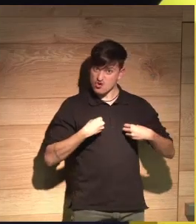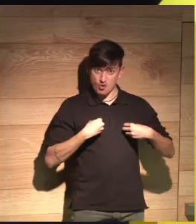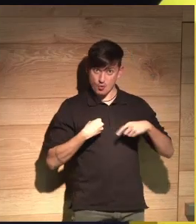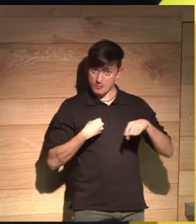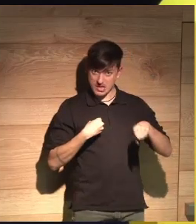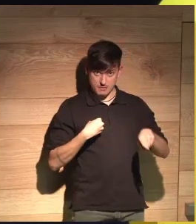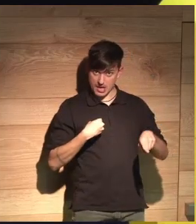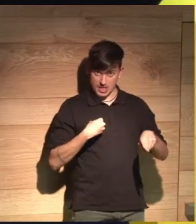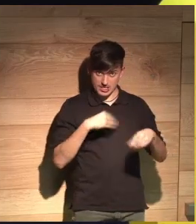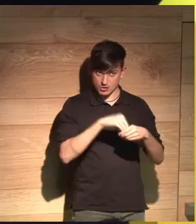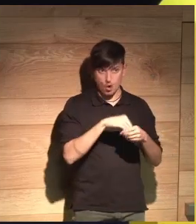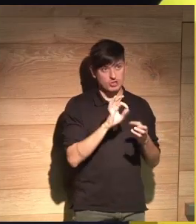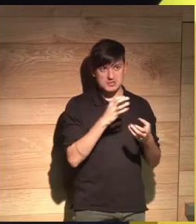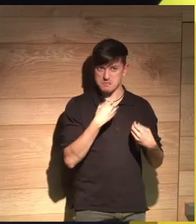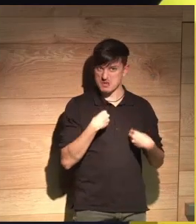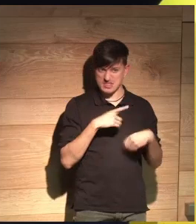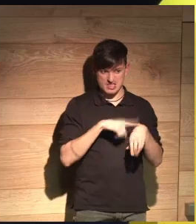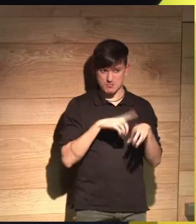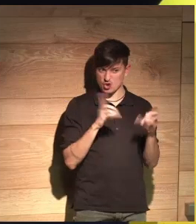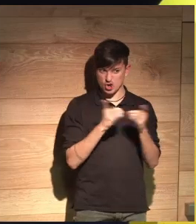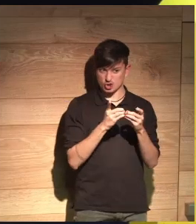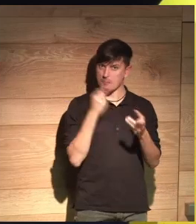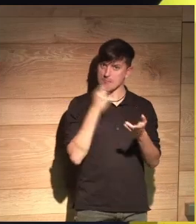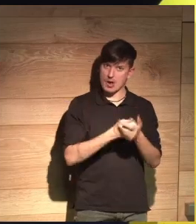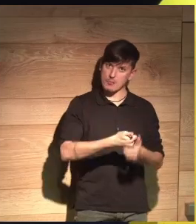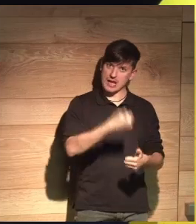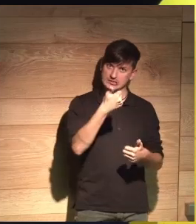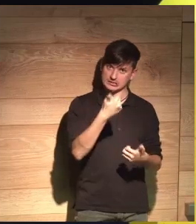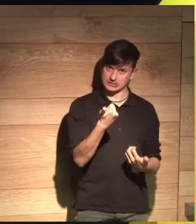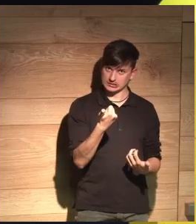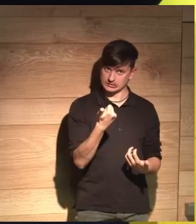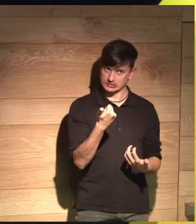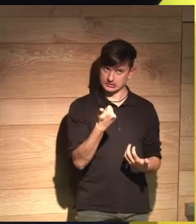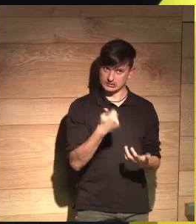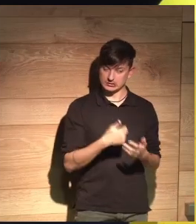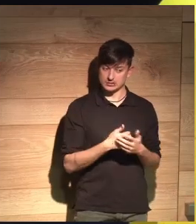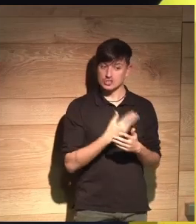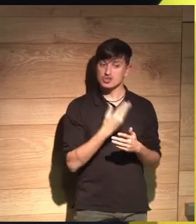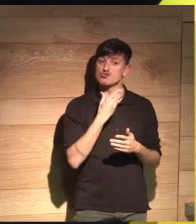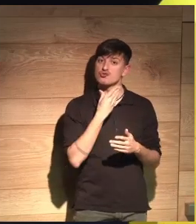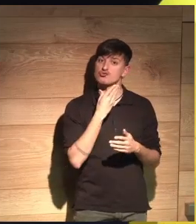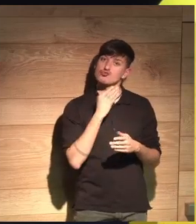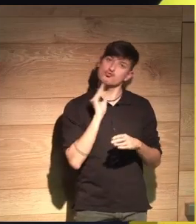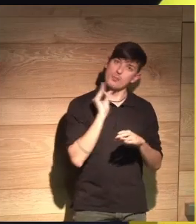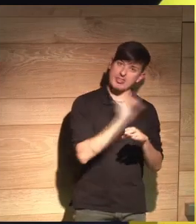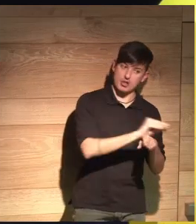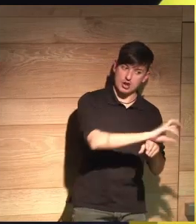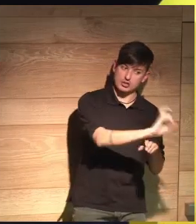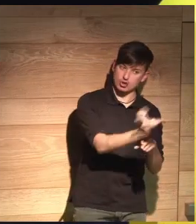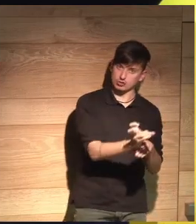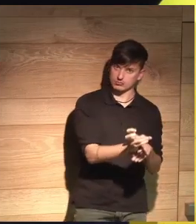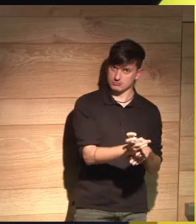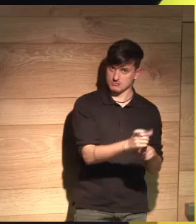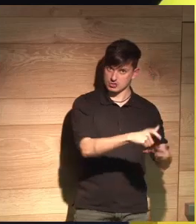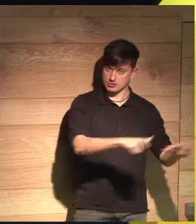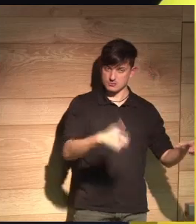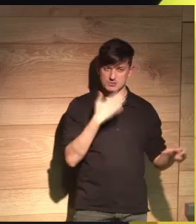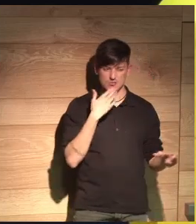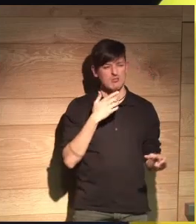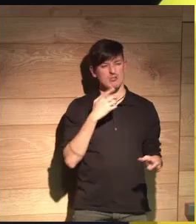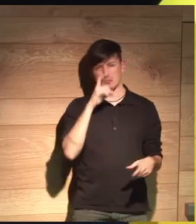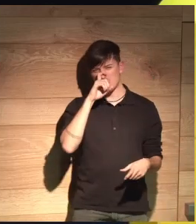lo que si tú vives poco pagas mucho más y subvenciones nosotros no es difícil hay un hotel por ejemplo donde yo